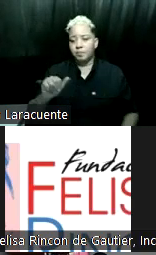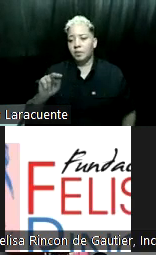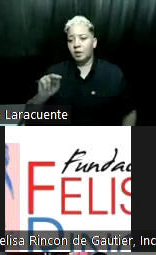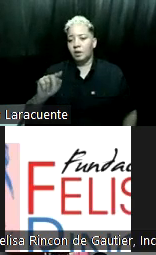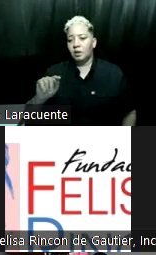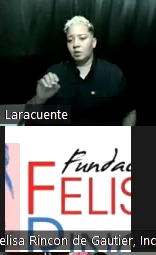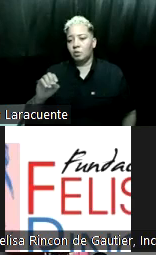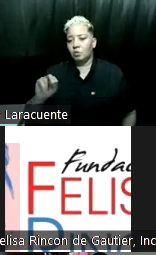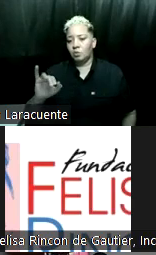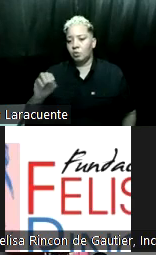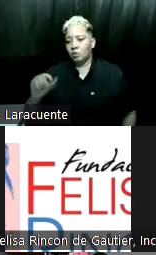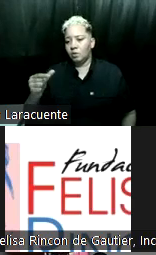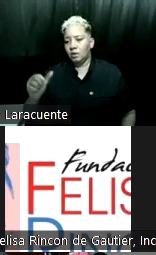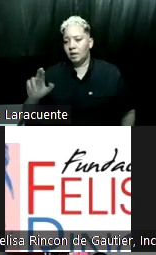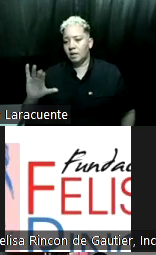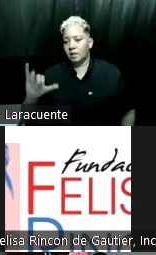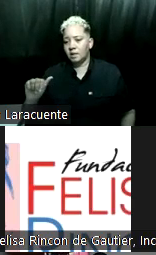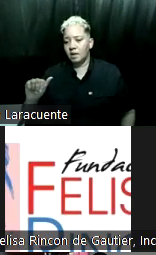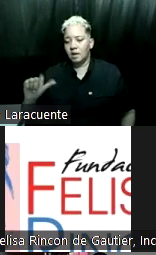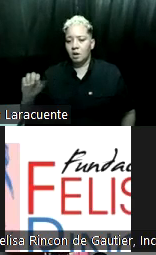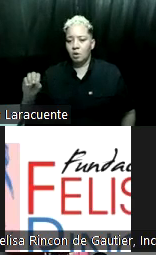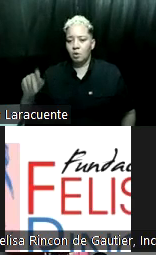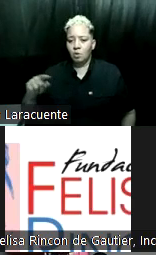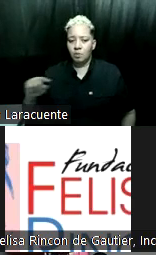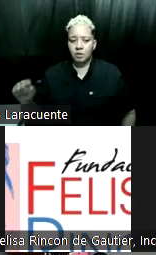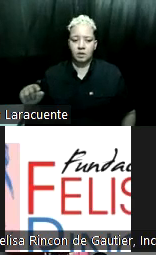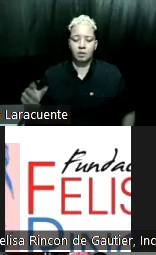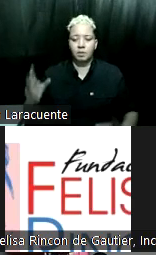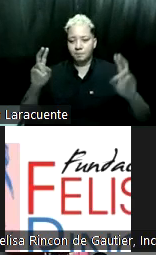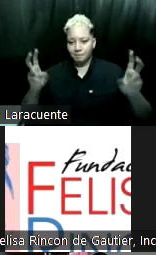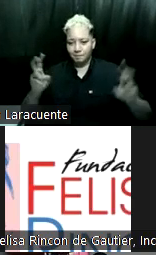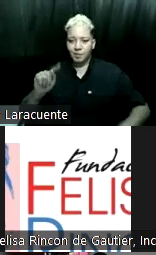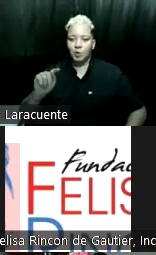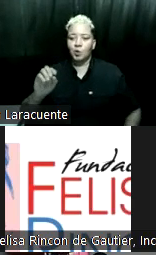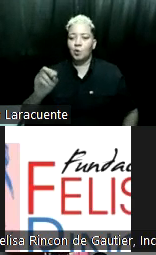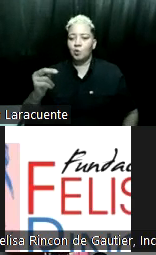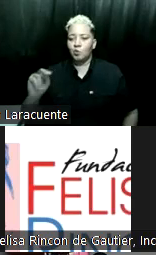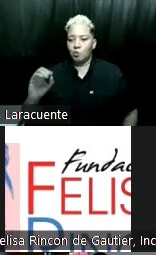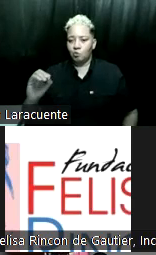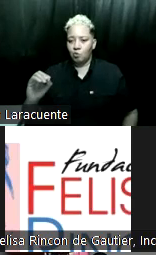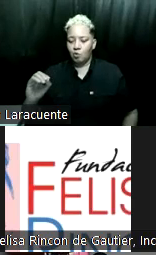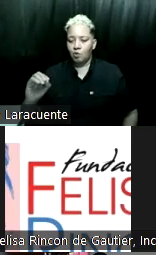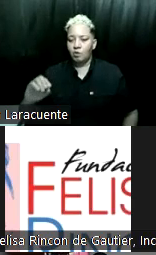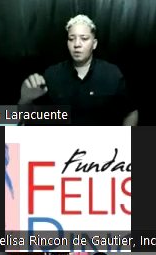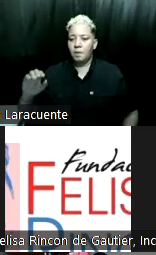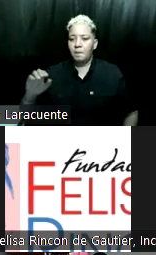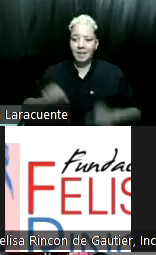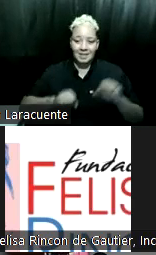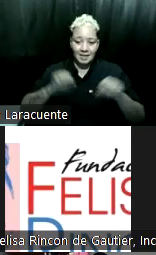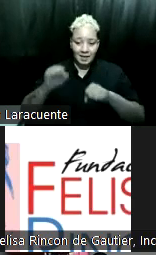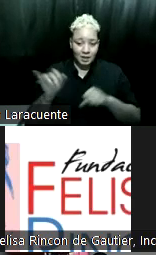García López, mejor conocido como Toño Bicicleta, que al igual que el Chupacabras unos